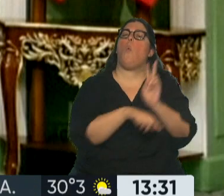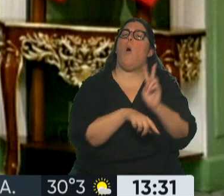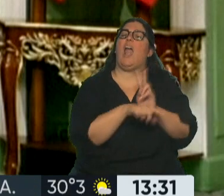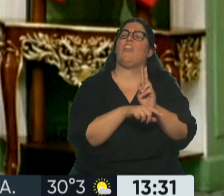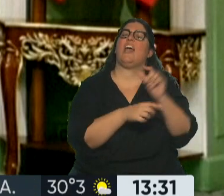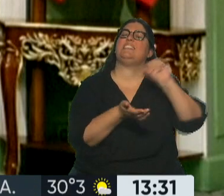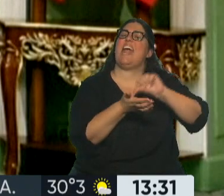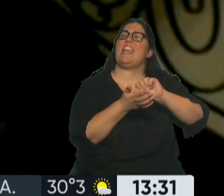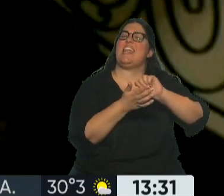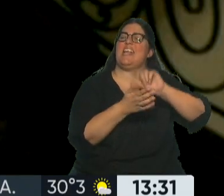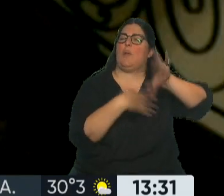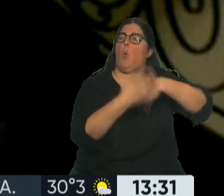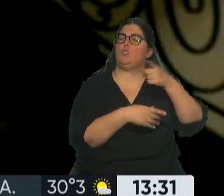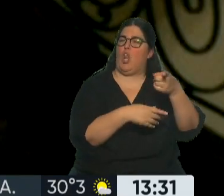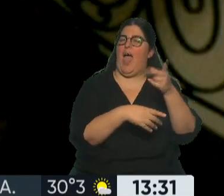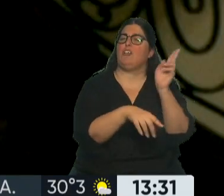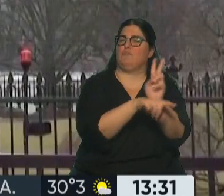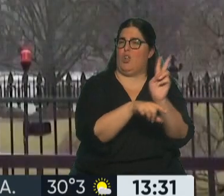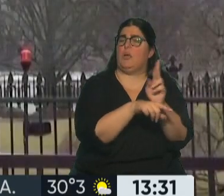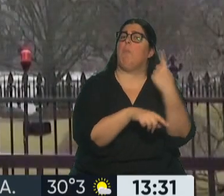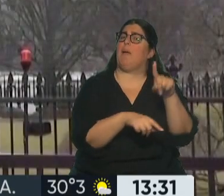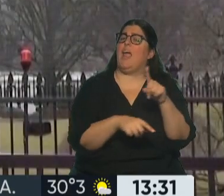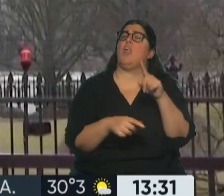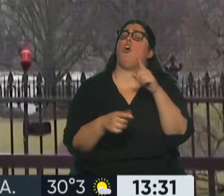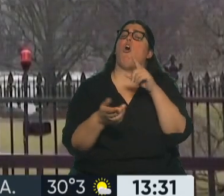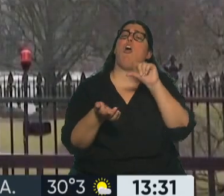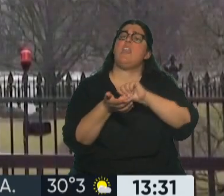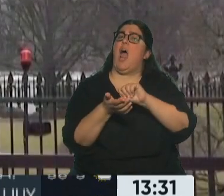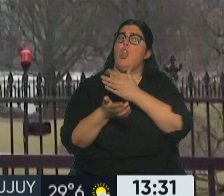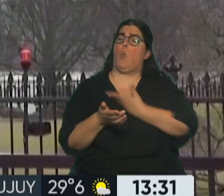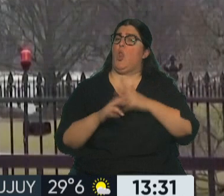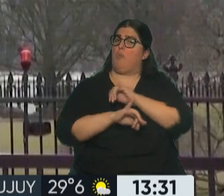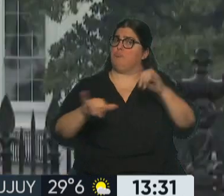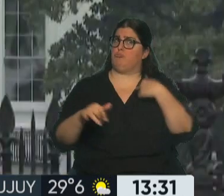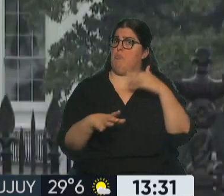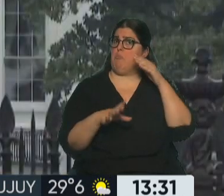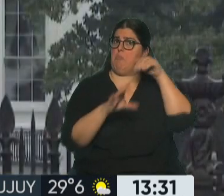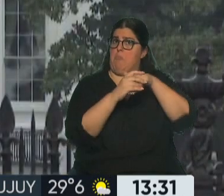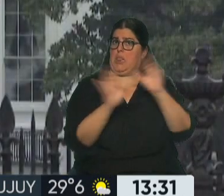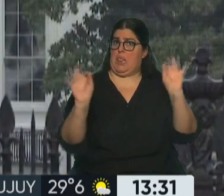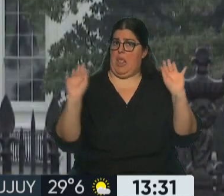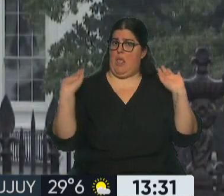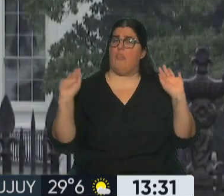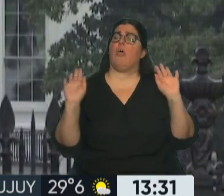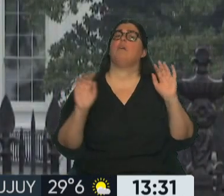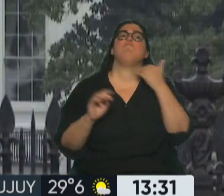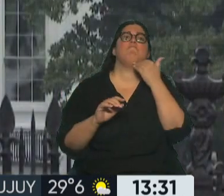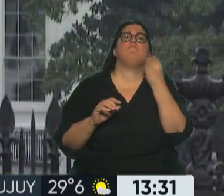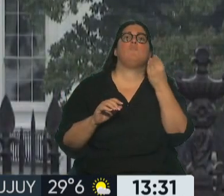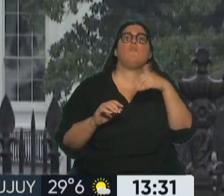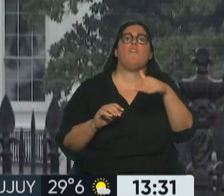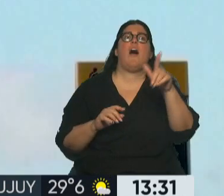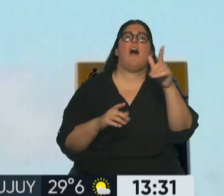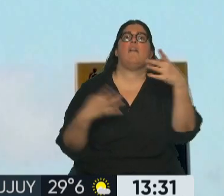revolucionarios niega a estar involucrado no está claro aún cuándo y cómo comenzará a actuar en el mar